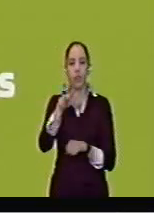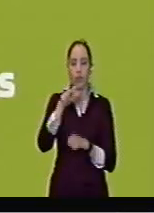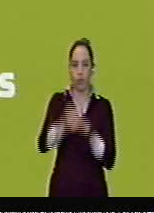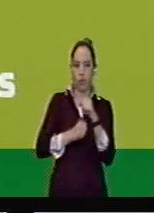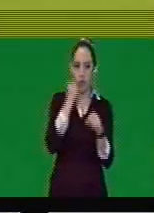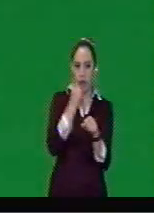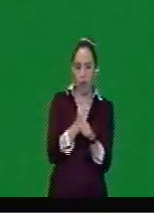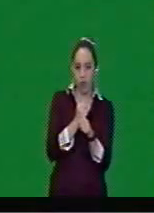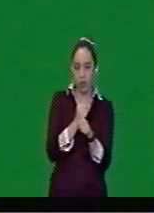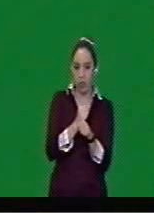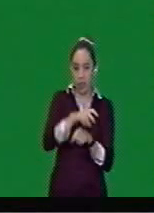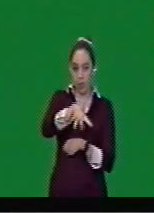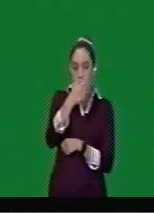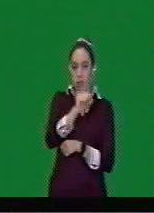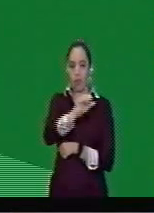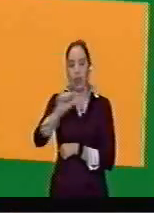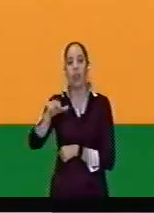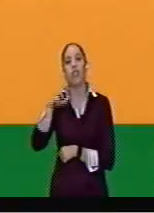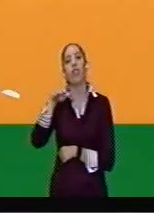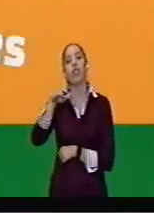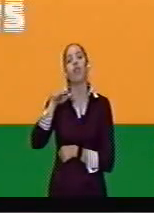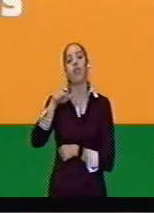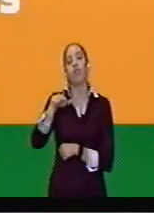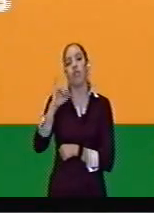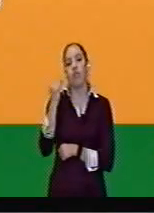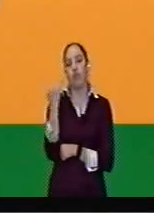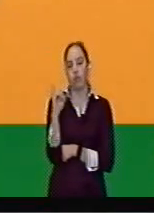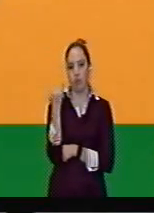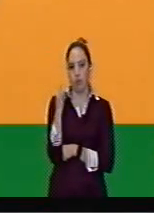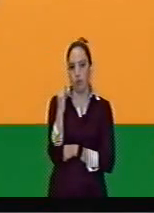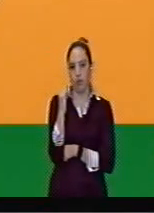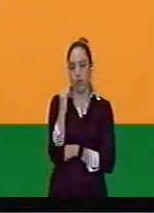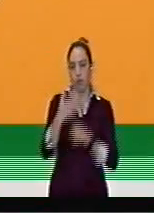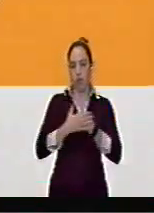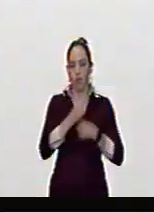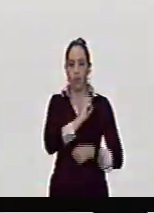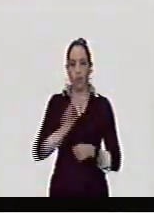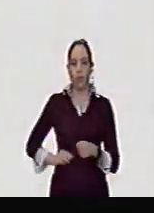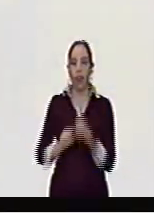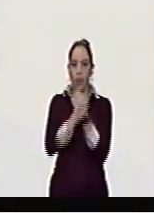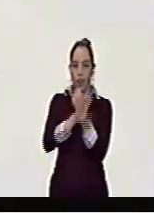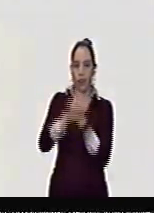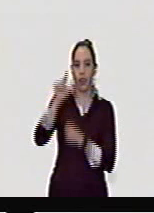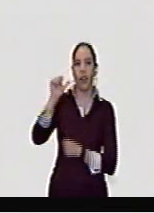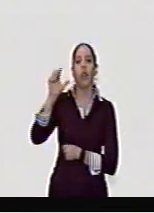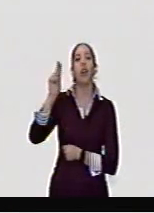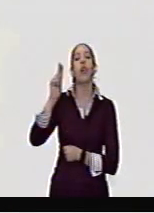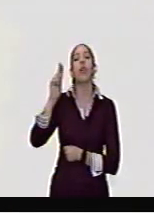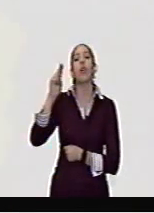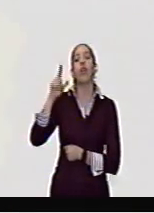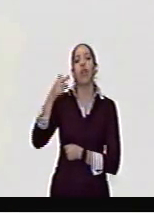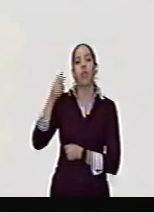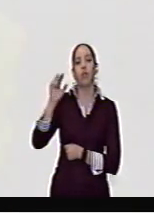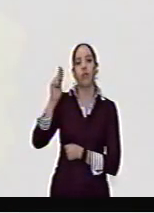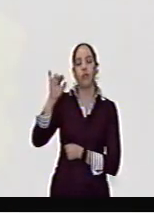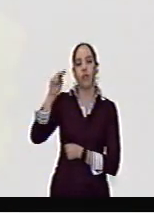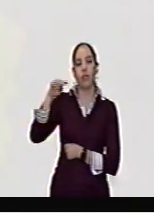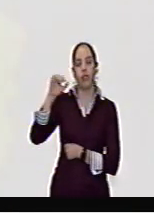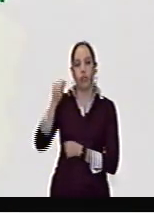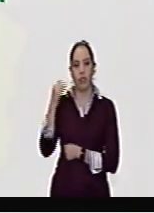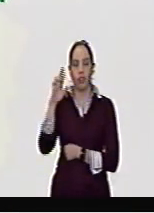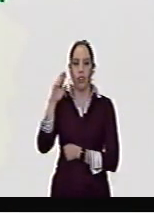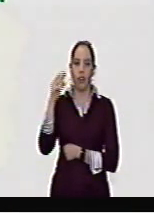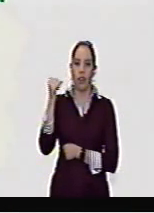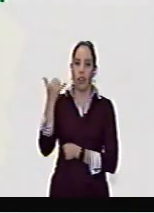mayores de 18 años, del 14 al 18 de junio en los siguientes municipios: Cárdenas, Lagunillas,